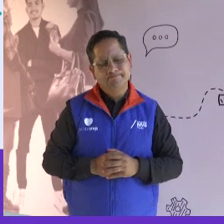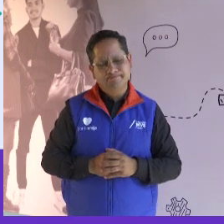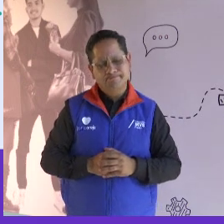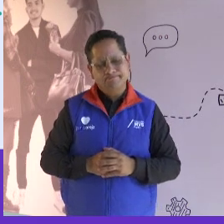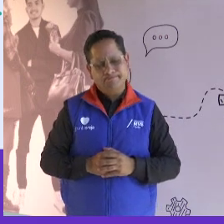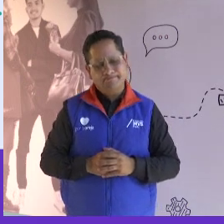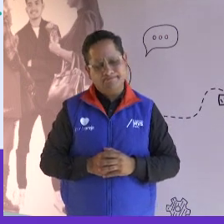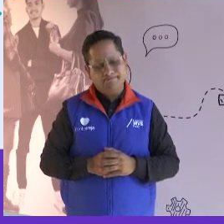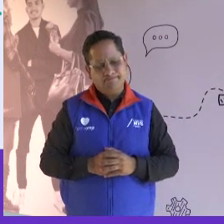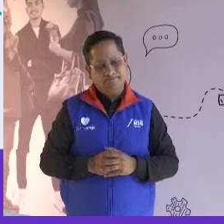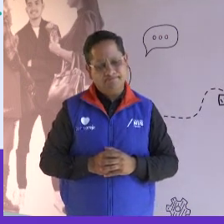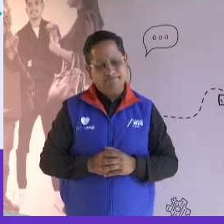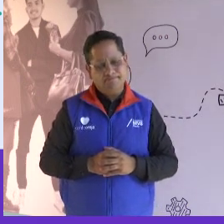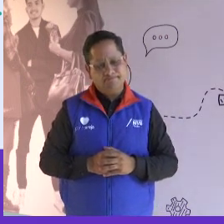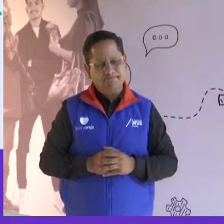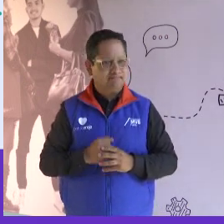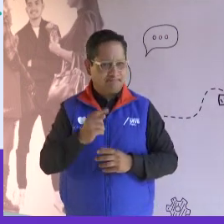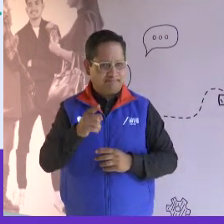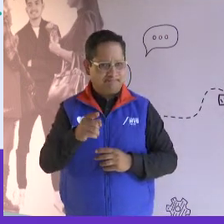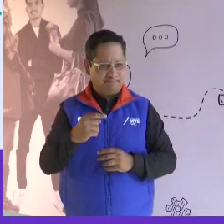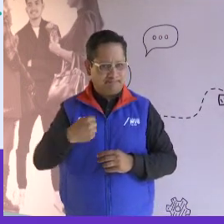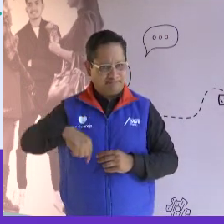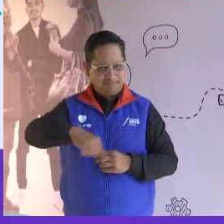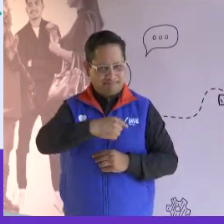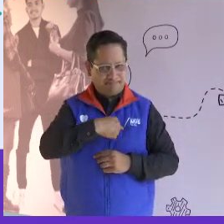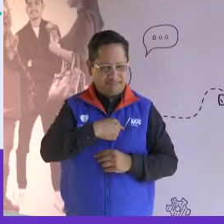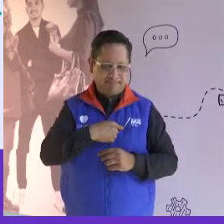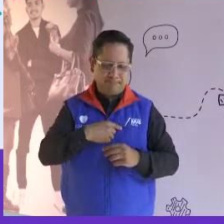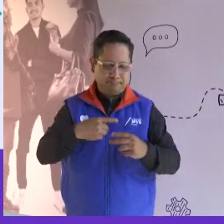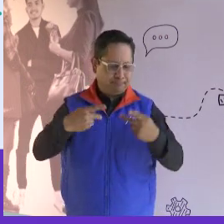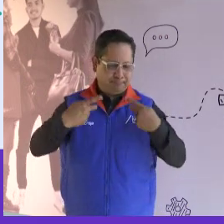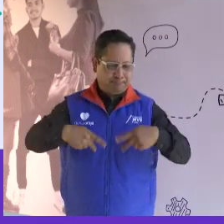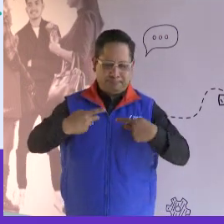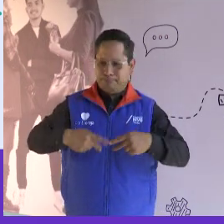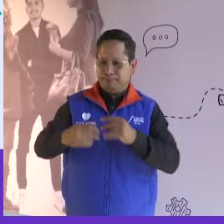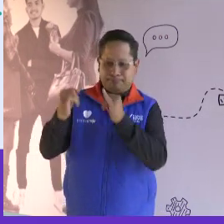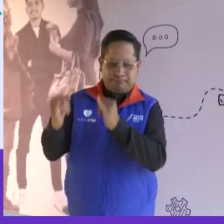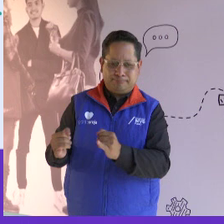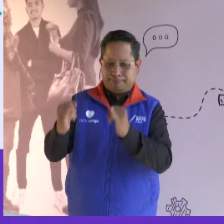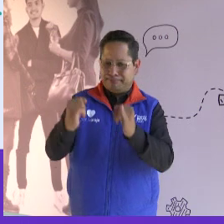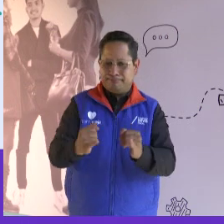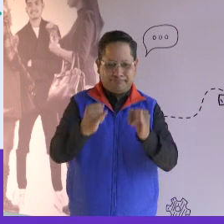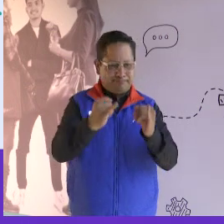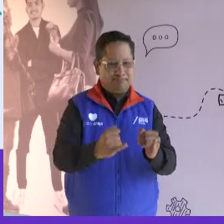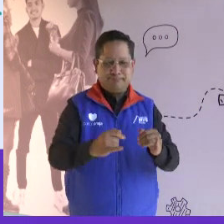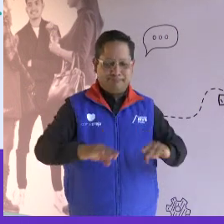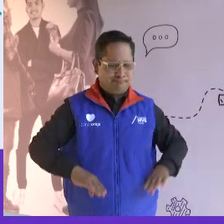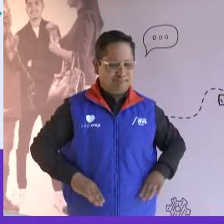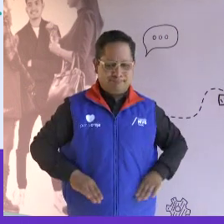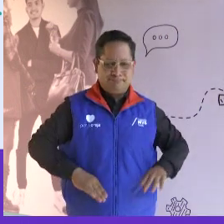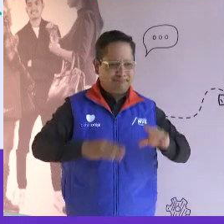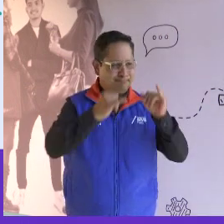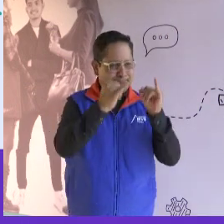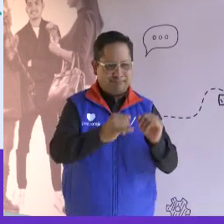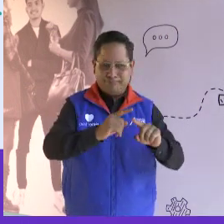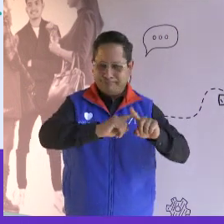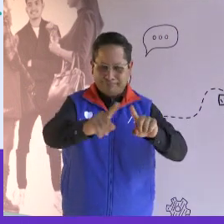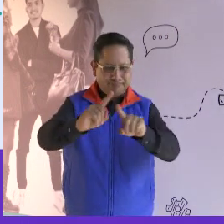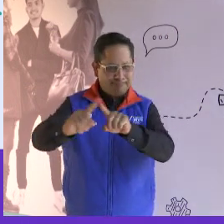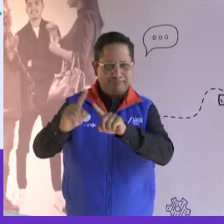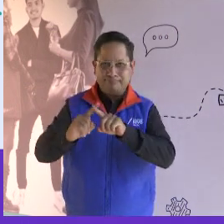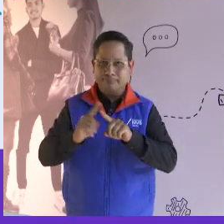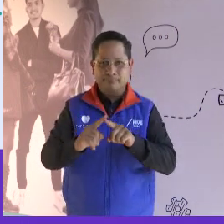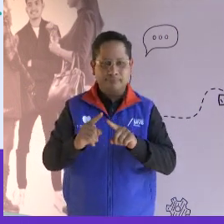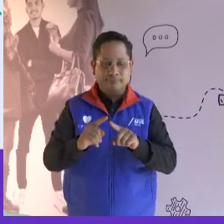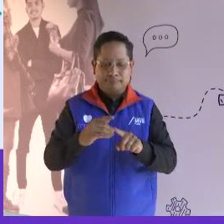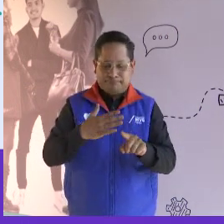la verdad es que así como somos personas, pues hay diferentes personalidades. Nosotros, desde una perspectiva tal vez